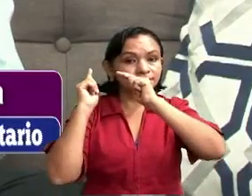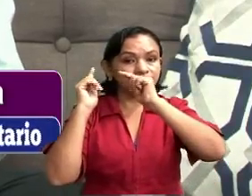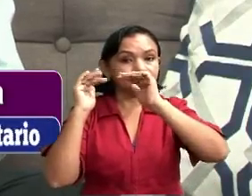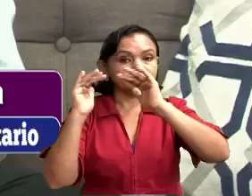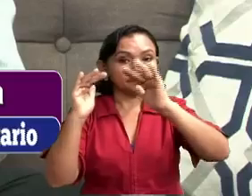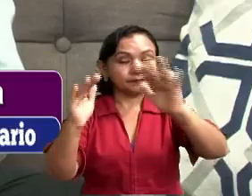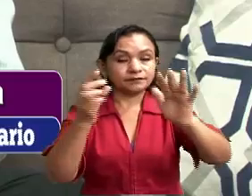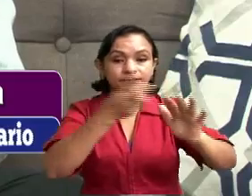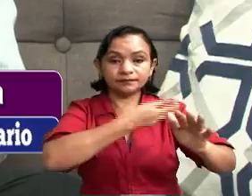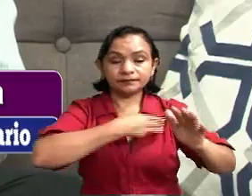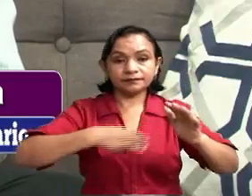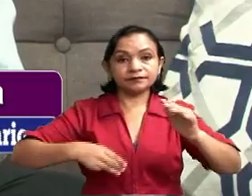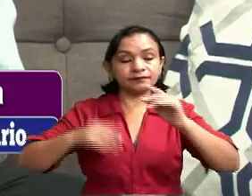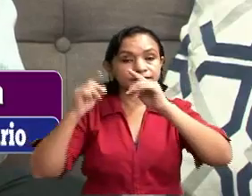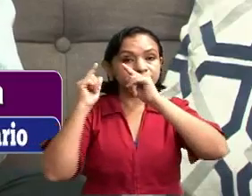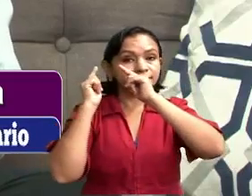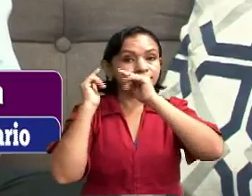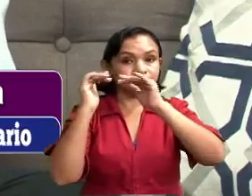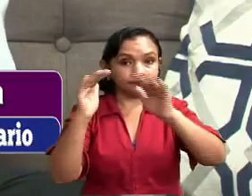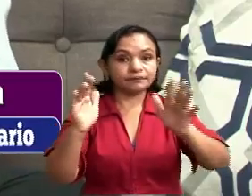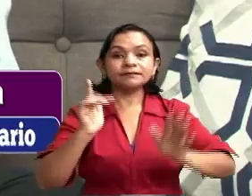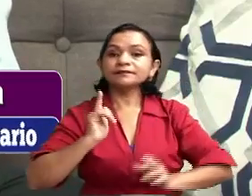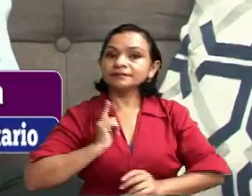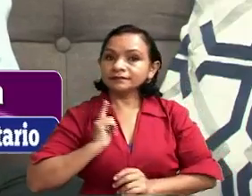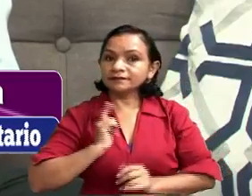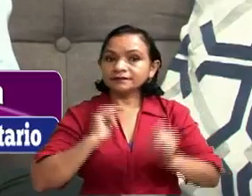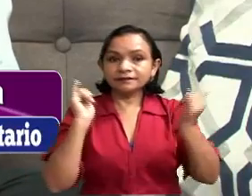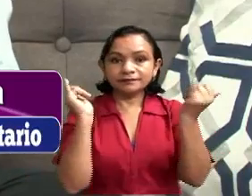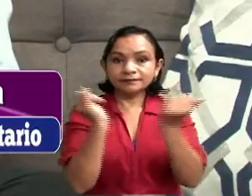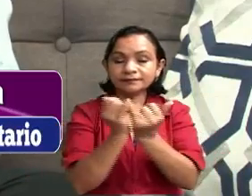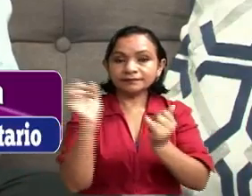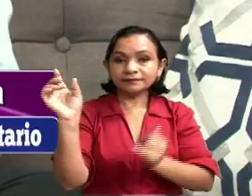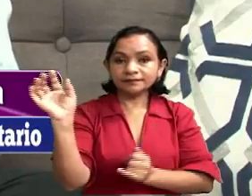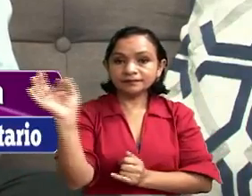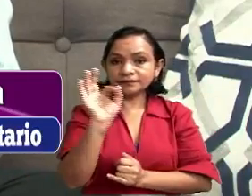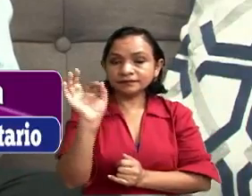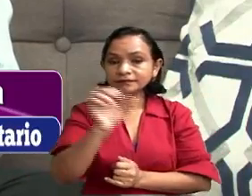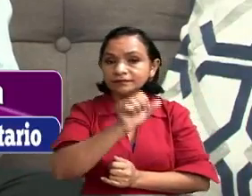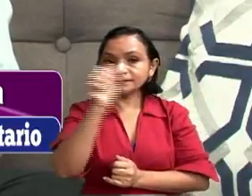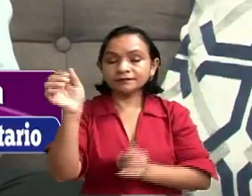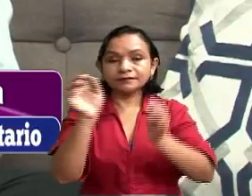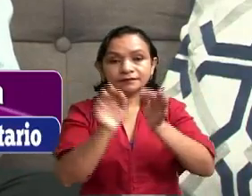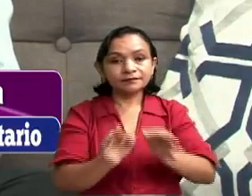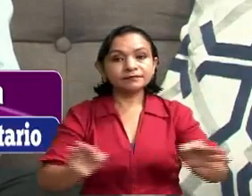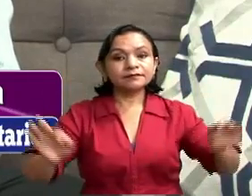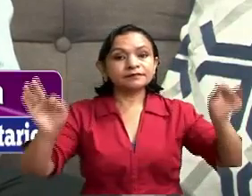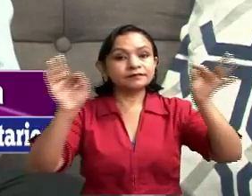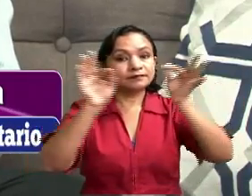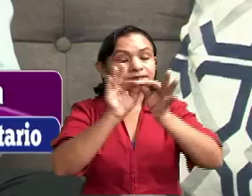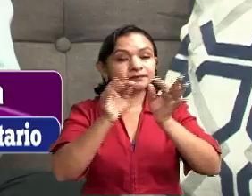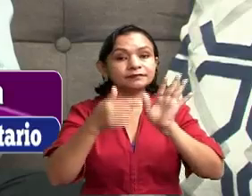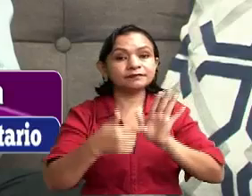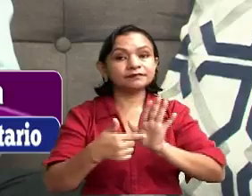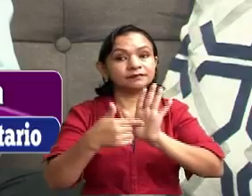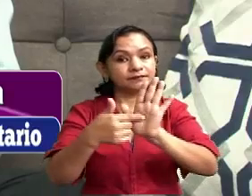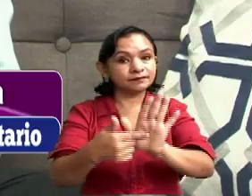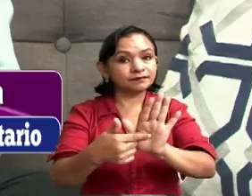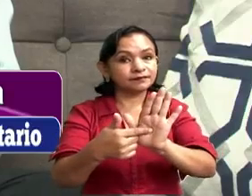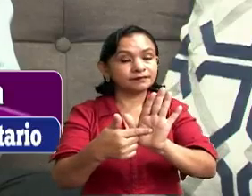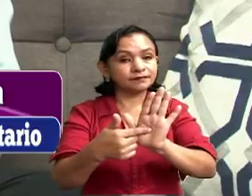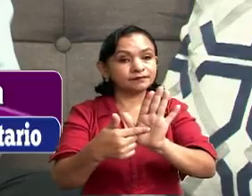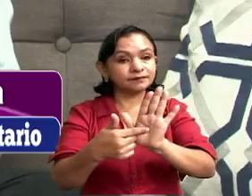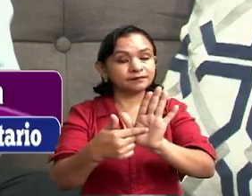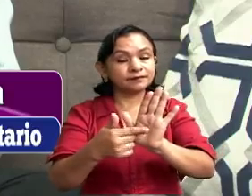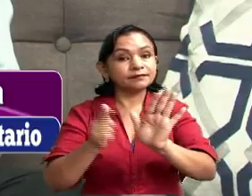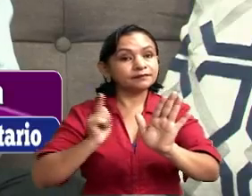del Ministerio de Transporte e Infraestructura. También hay otros componentes muy importantes, por ejemplo, lo que